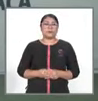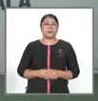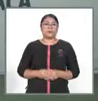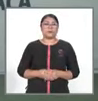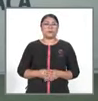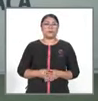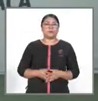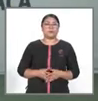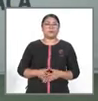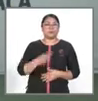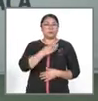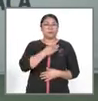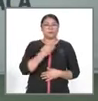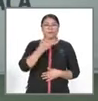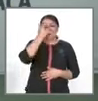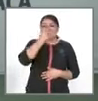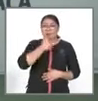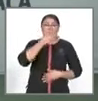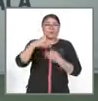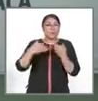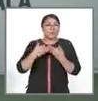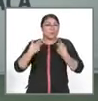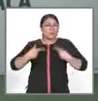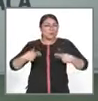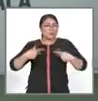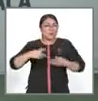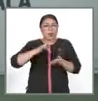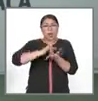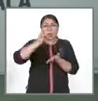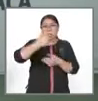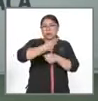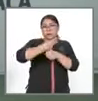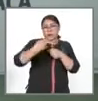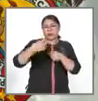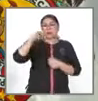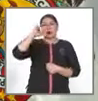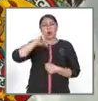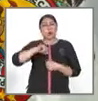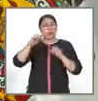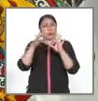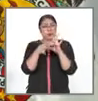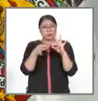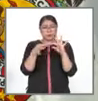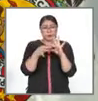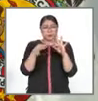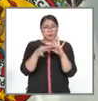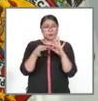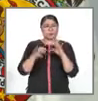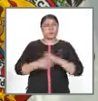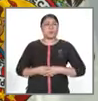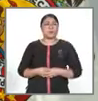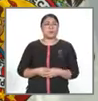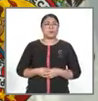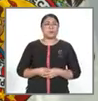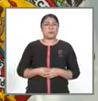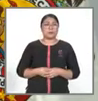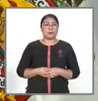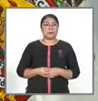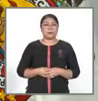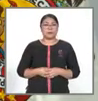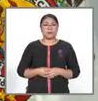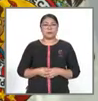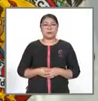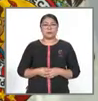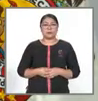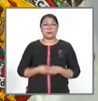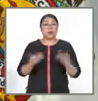Doctora buenas noches a todos Muchas gracias por la invitación el día de hoy eh quiero platicar el impacto que ha tenido eh